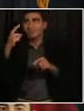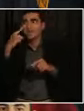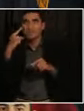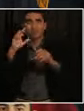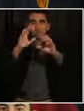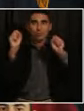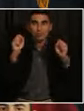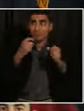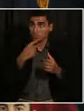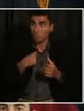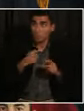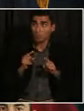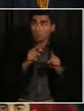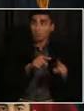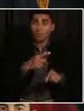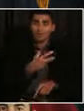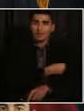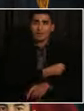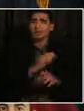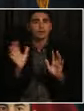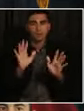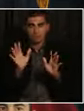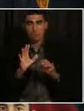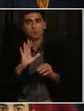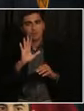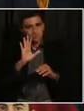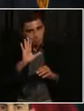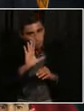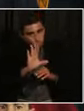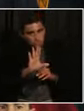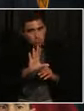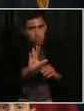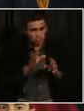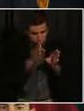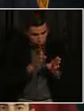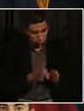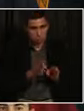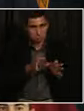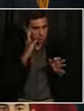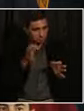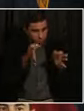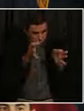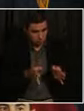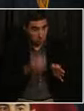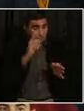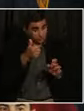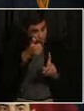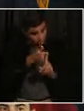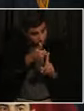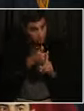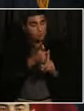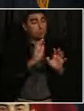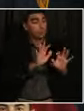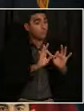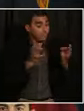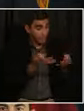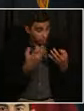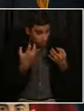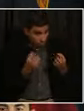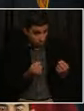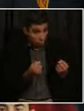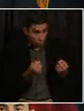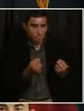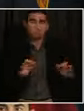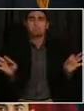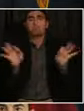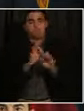vacuna. Es una decisión importante para su salud y la salud de su familia recibirlo